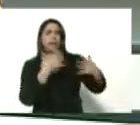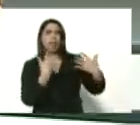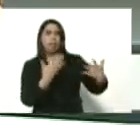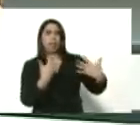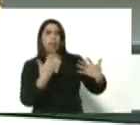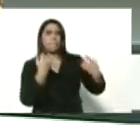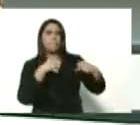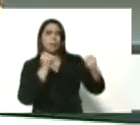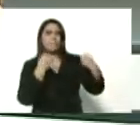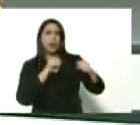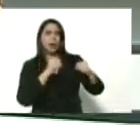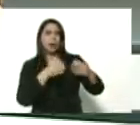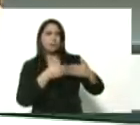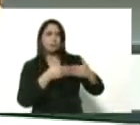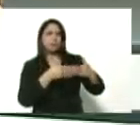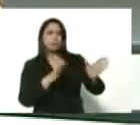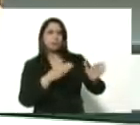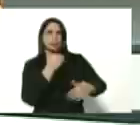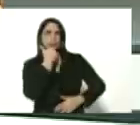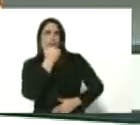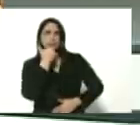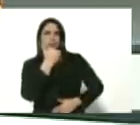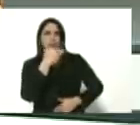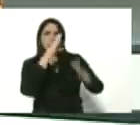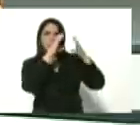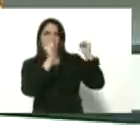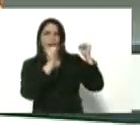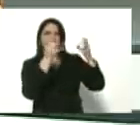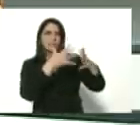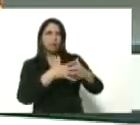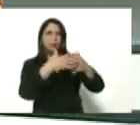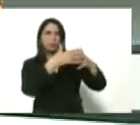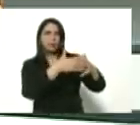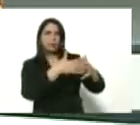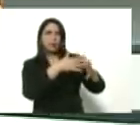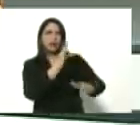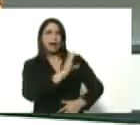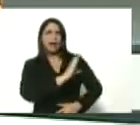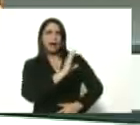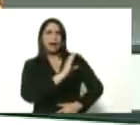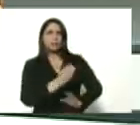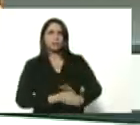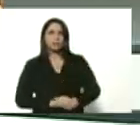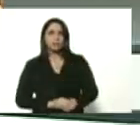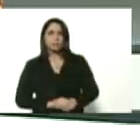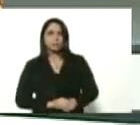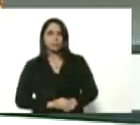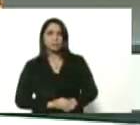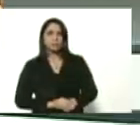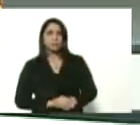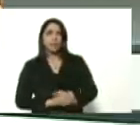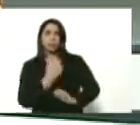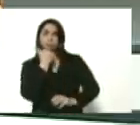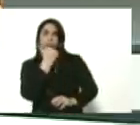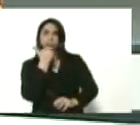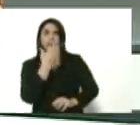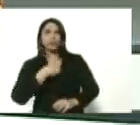preparativos para abrir pronto la embajada de Estados Unidos en Caracas. y muy pronto estaremos